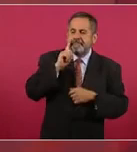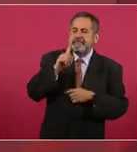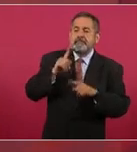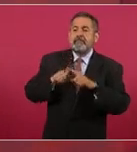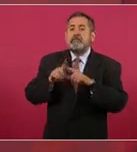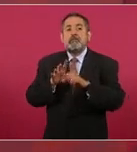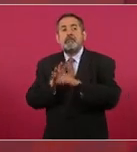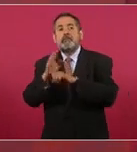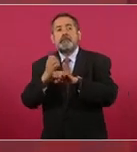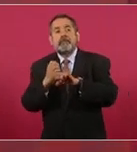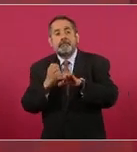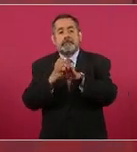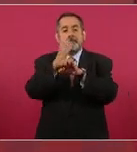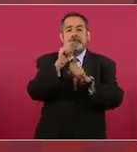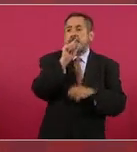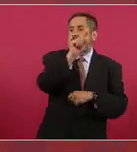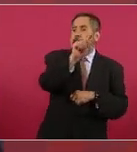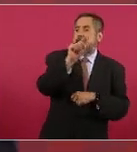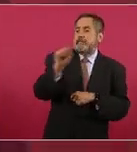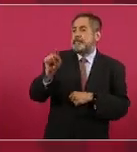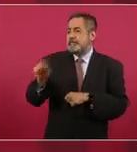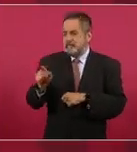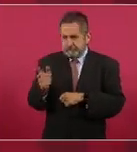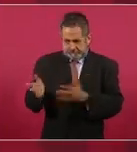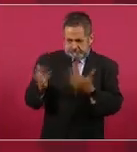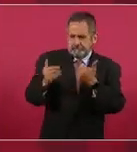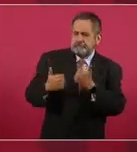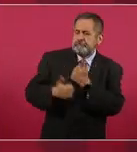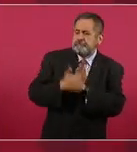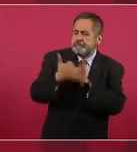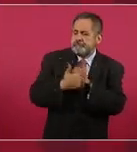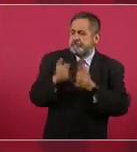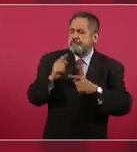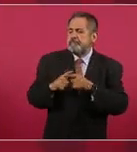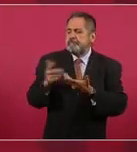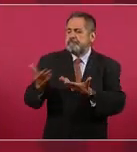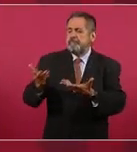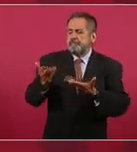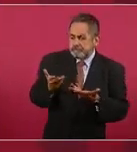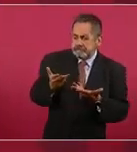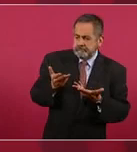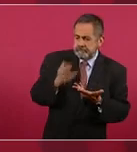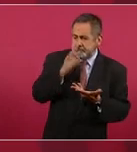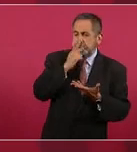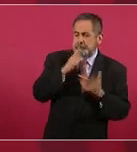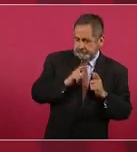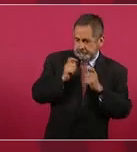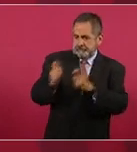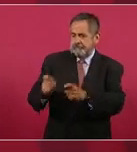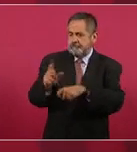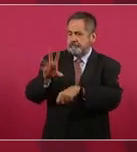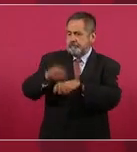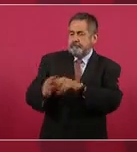qué estado ofrecía las mejores